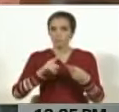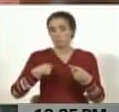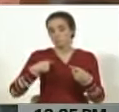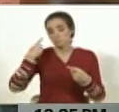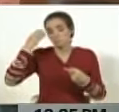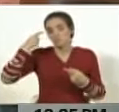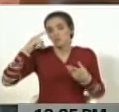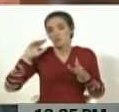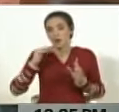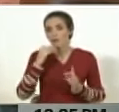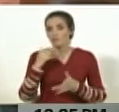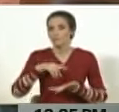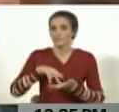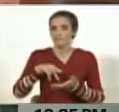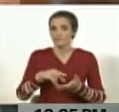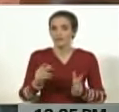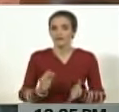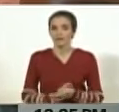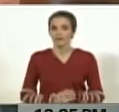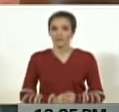que eso implicaría